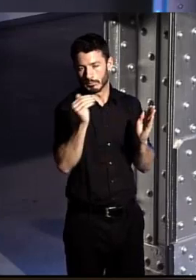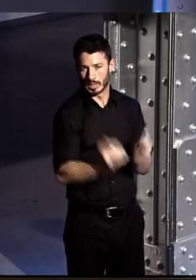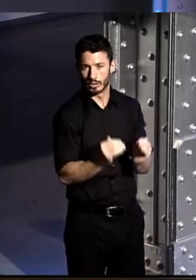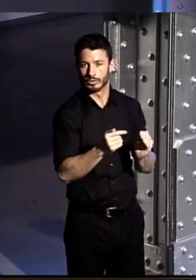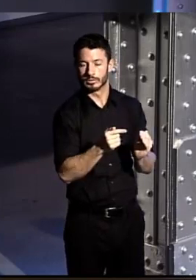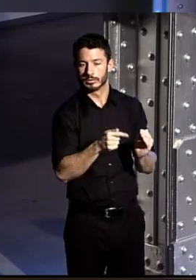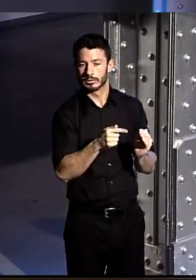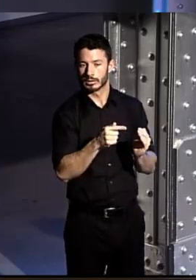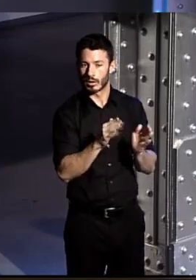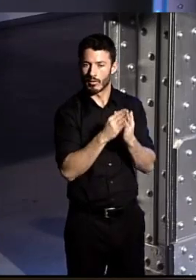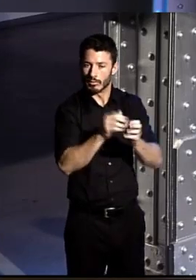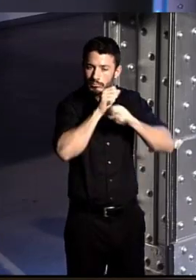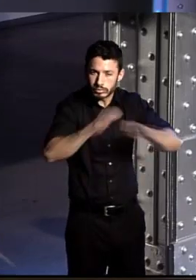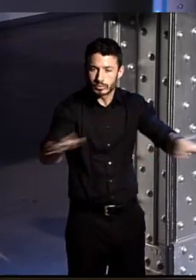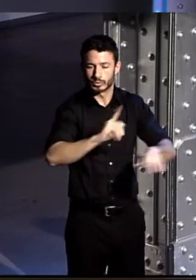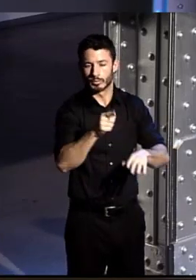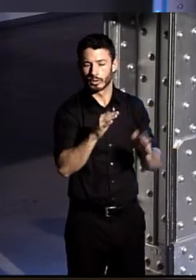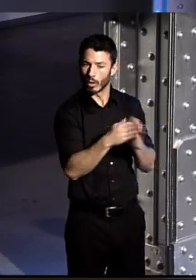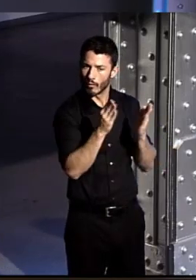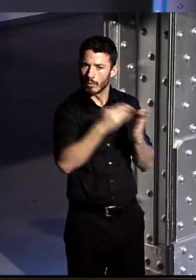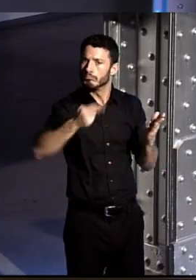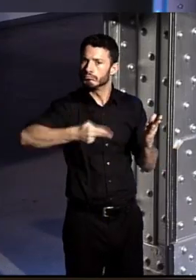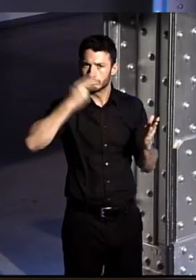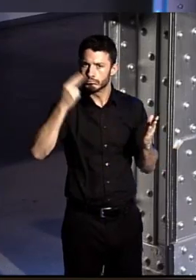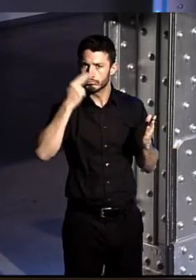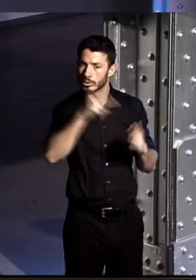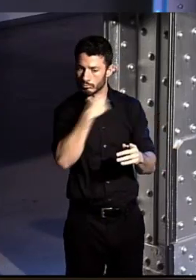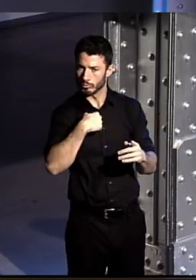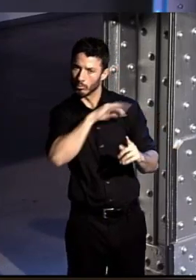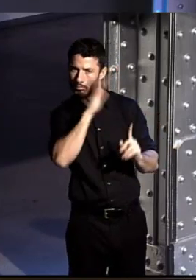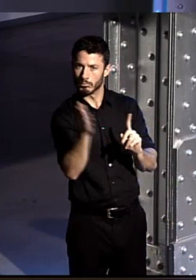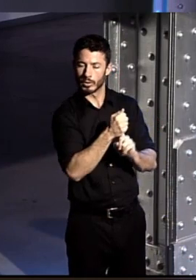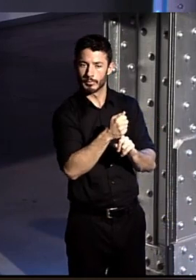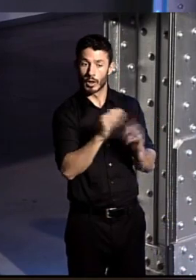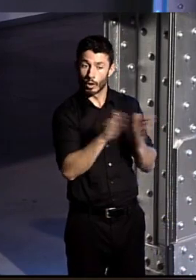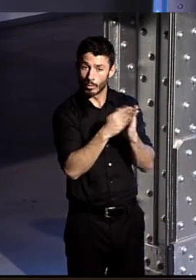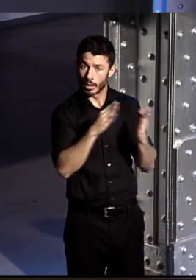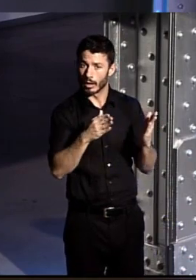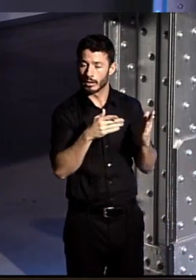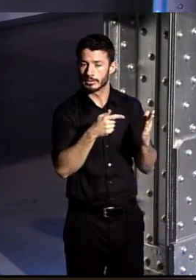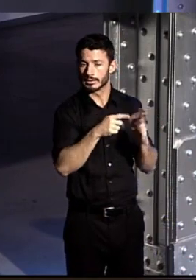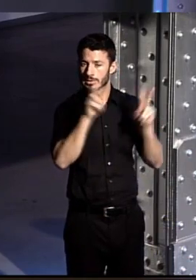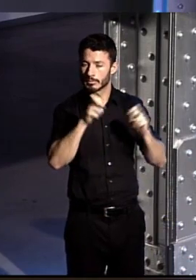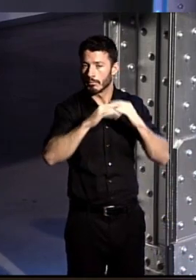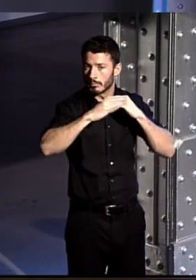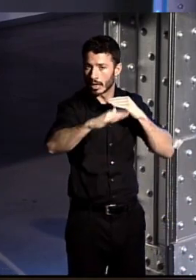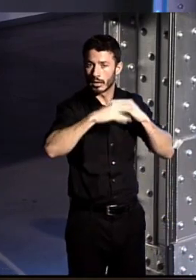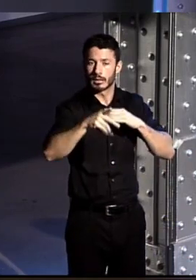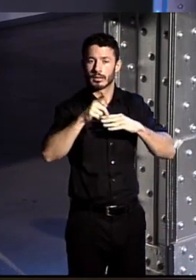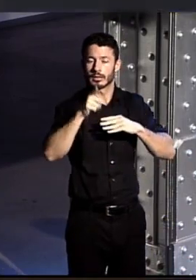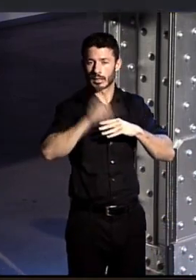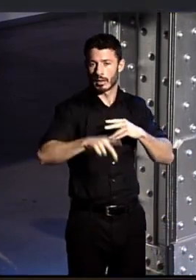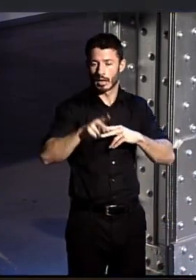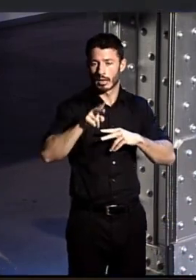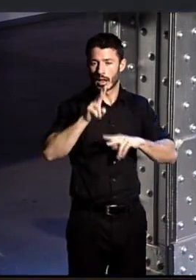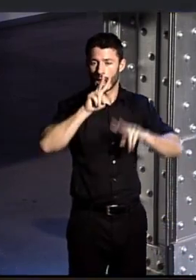una obra muy poco visibilizada y muy interesante. Muy interesante porque es una novela marítima, de exploración, añade a